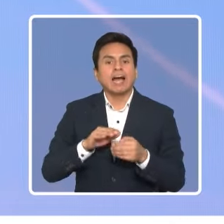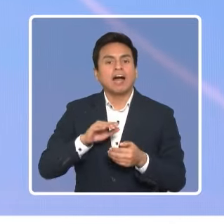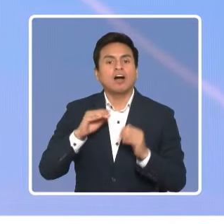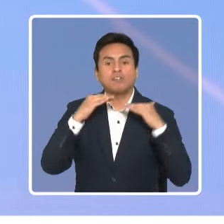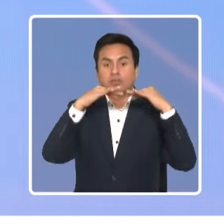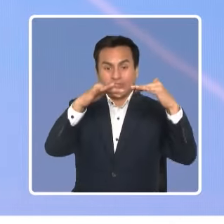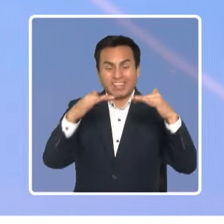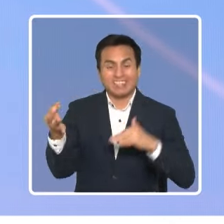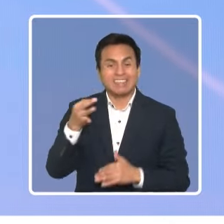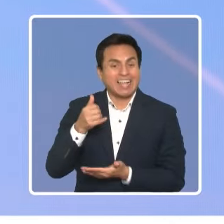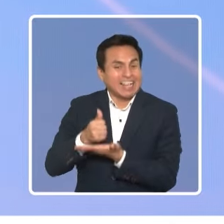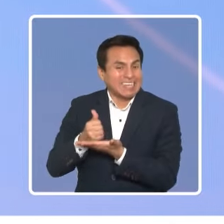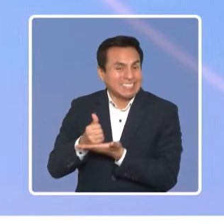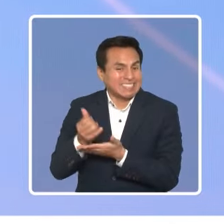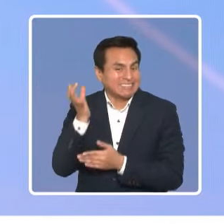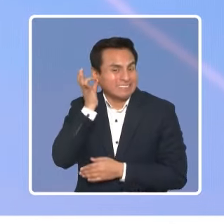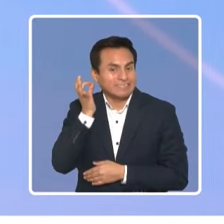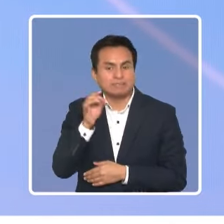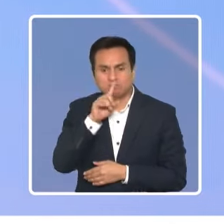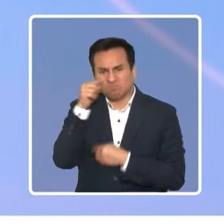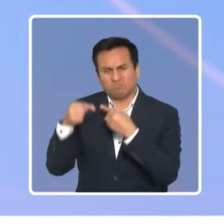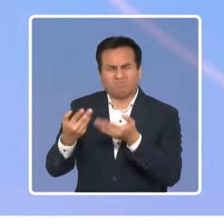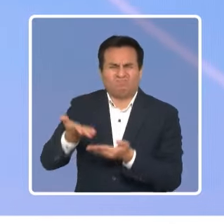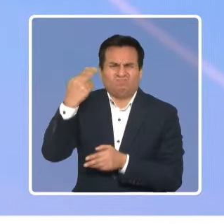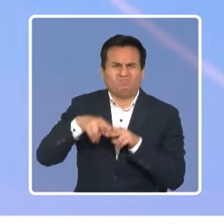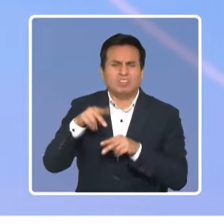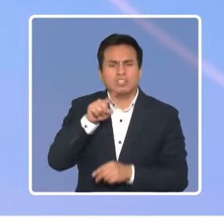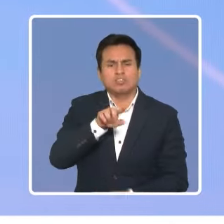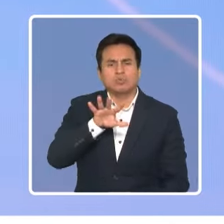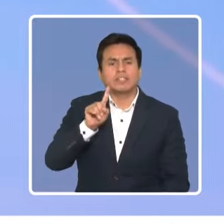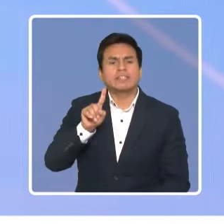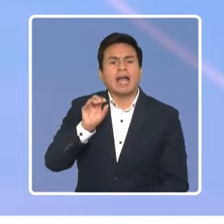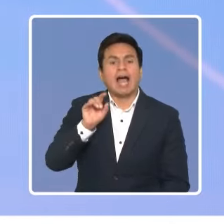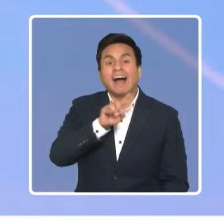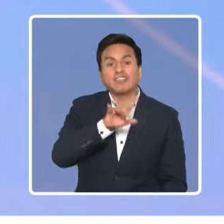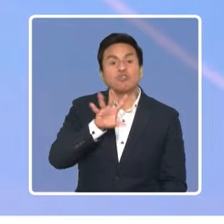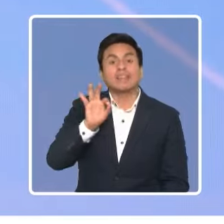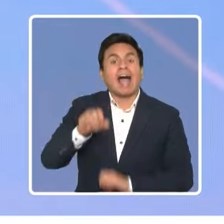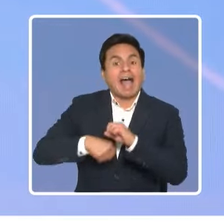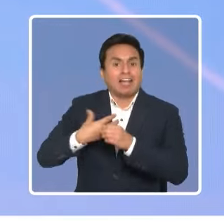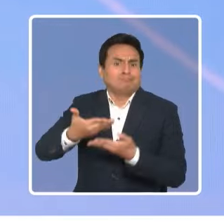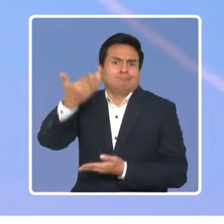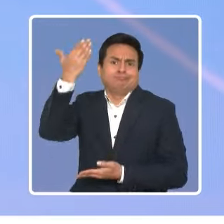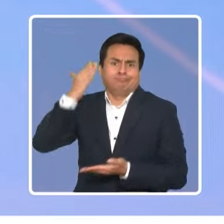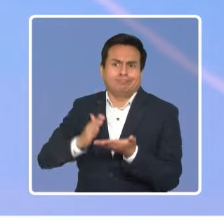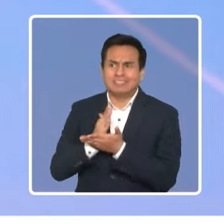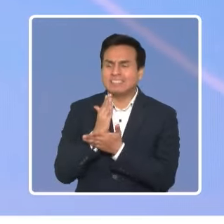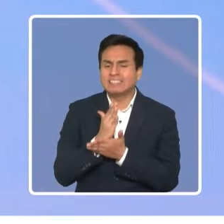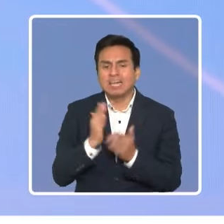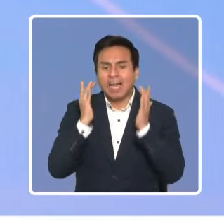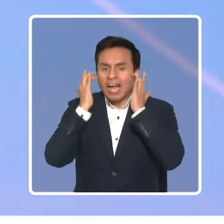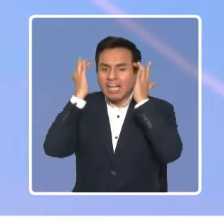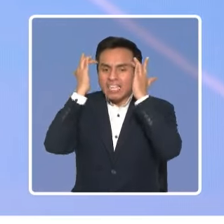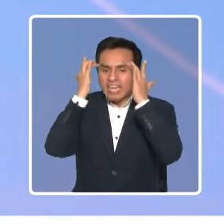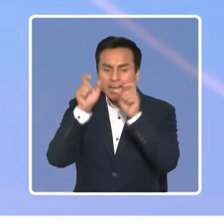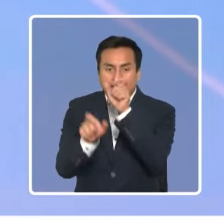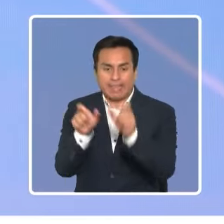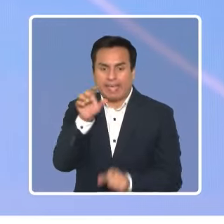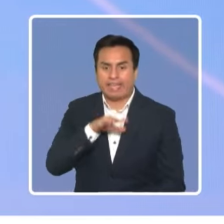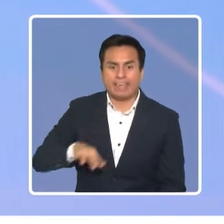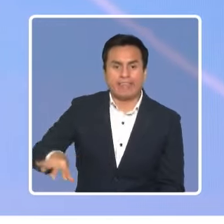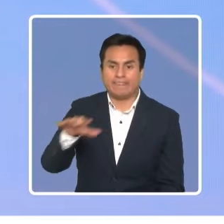como decía la alcaldesa en particular, es una tradición muy antigua, 150 años. Y nos alegra que la